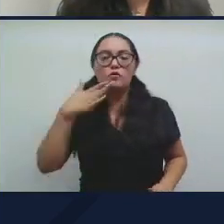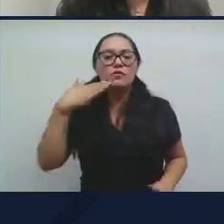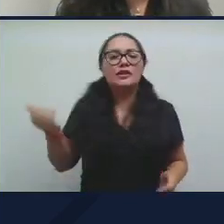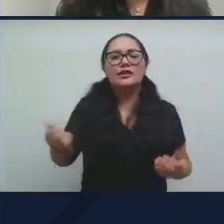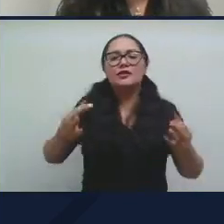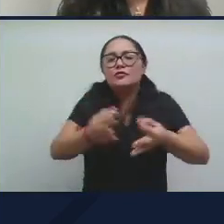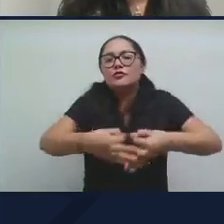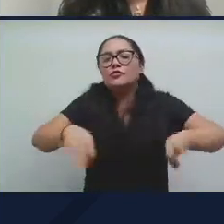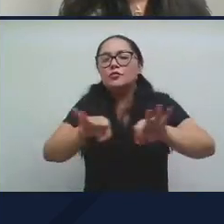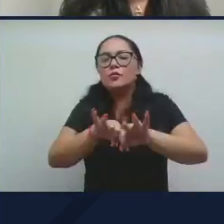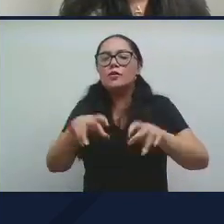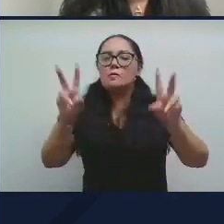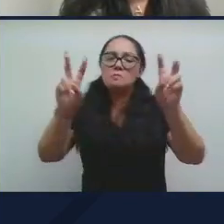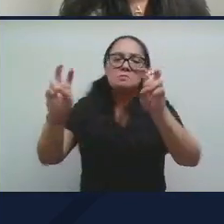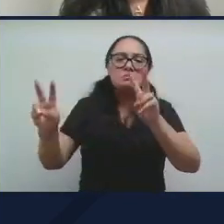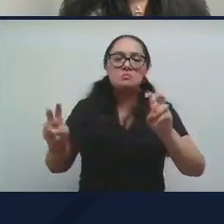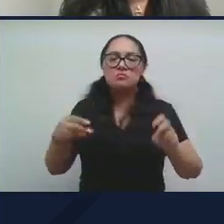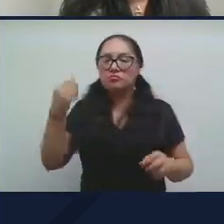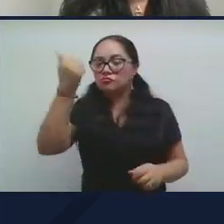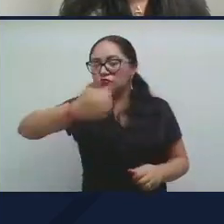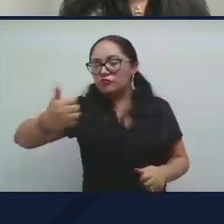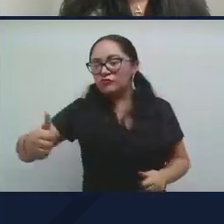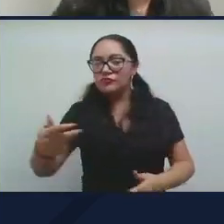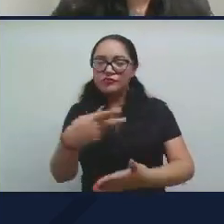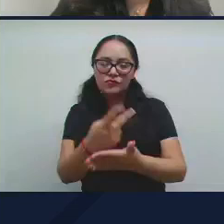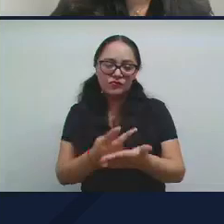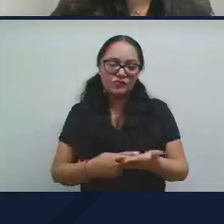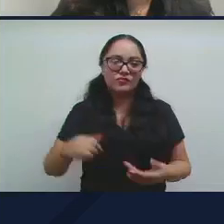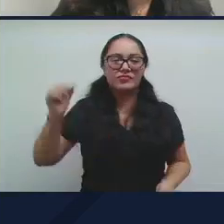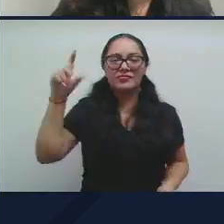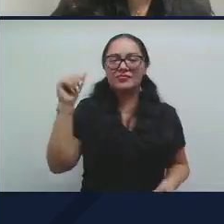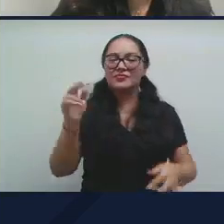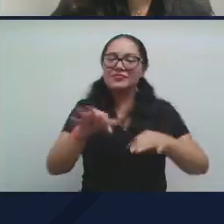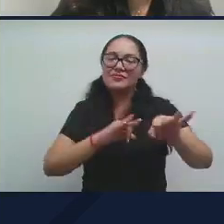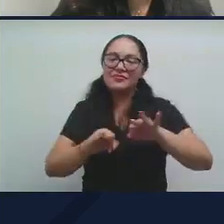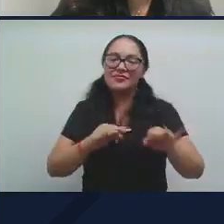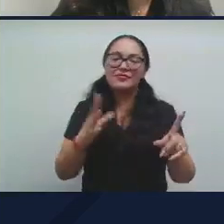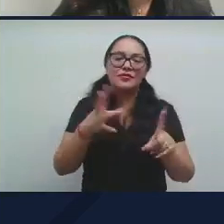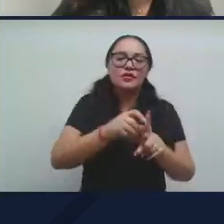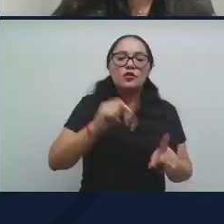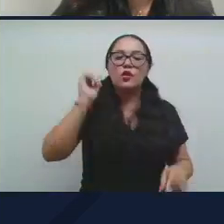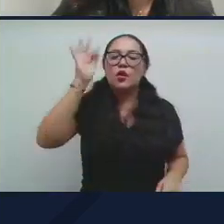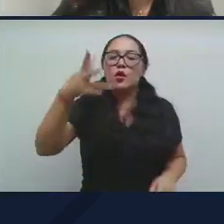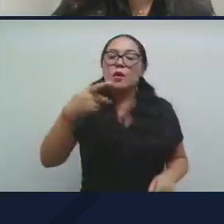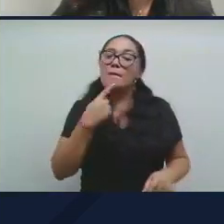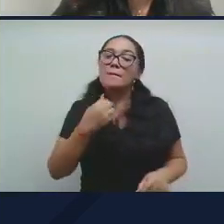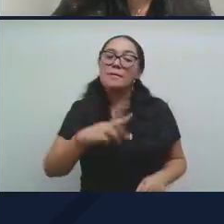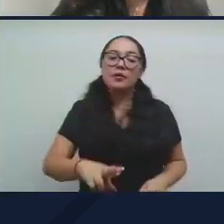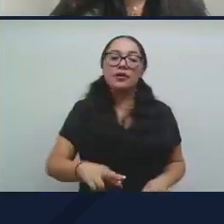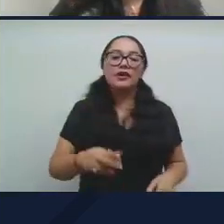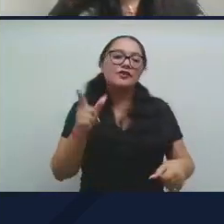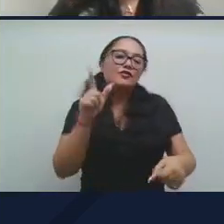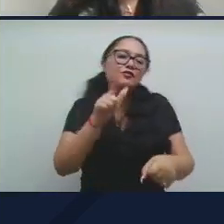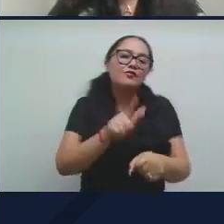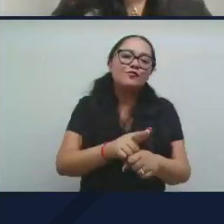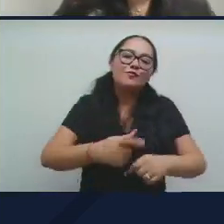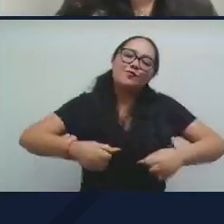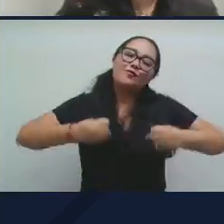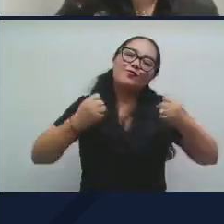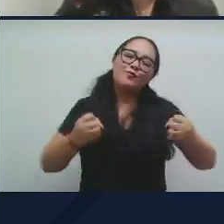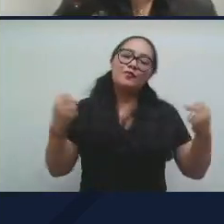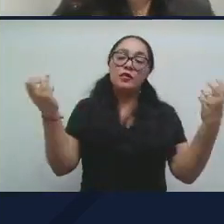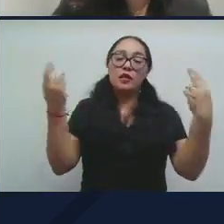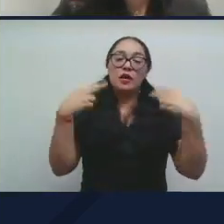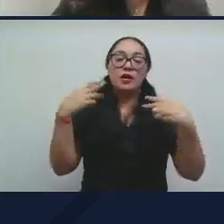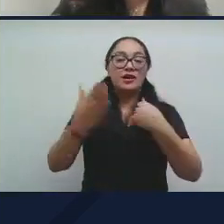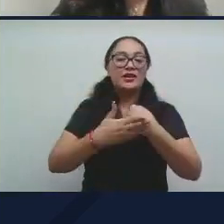bueno, pues sigamos trabajando para construir un futuro mejor y una sociedad más fuerte. Nos vemos la próxima semana. Que tengan